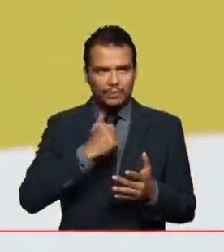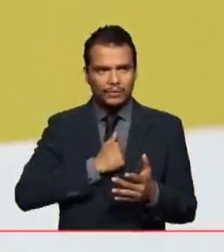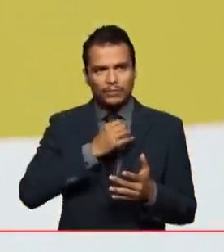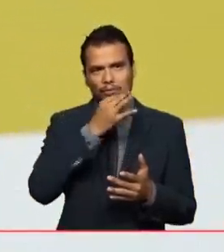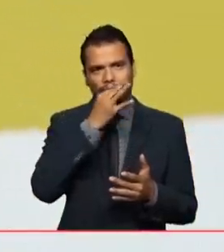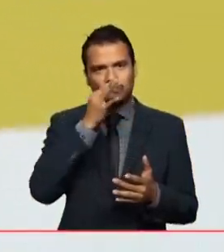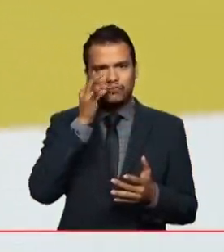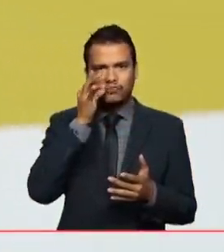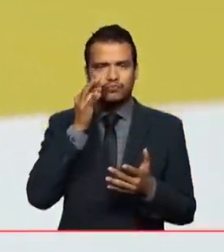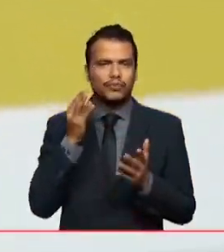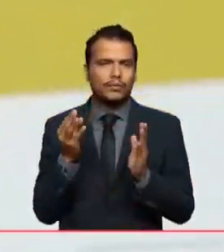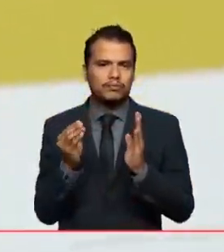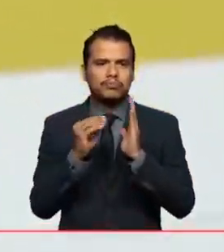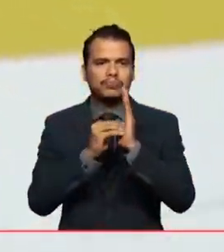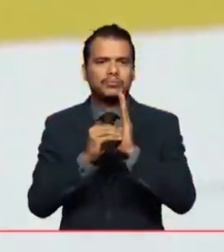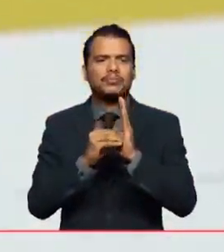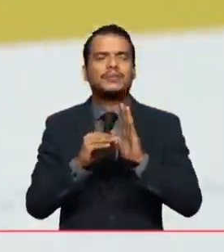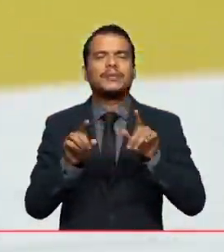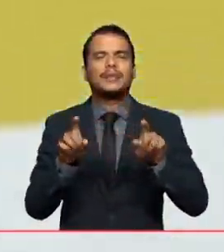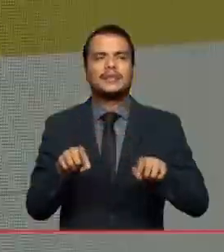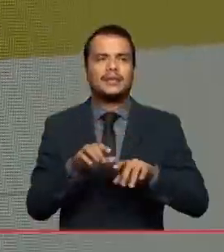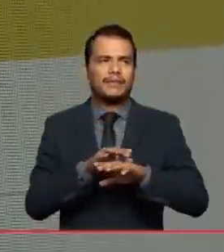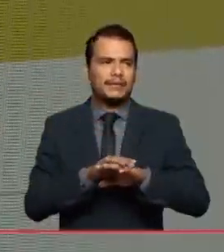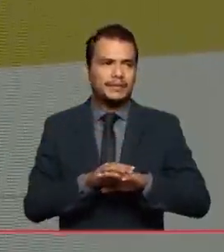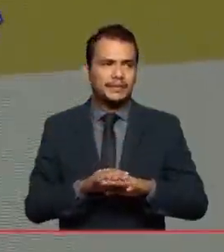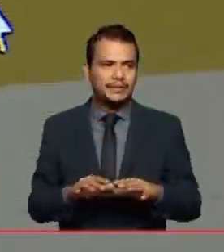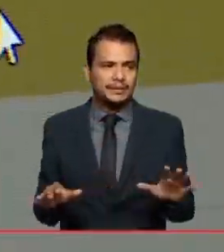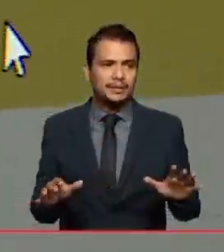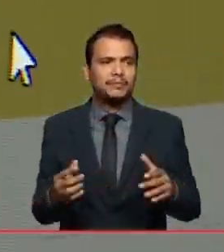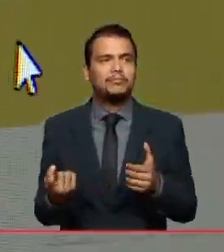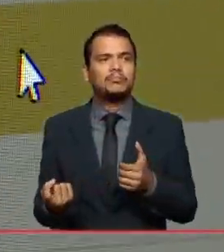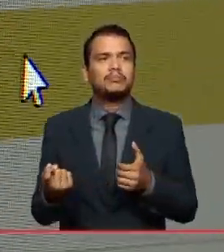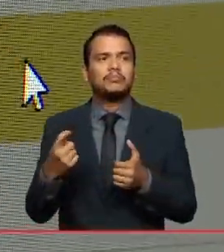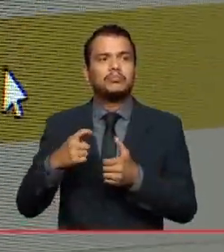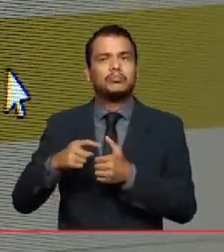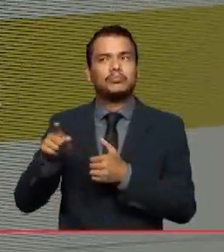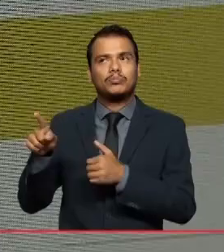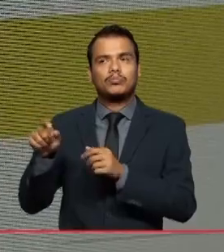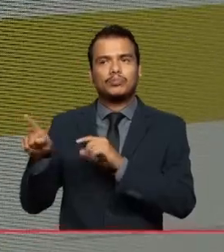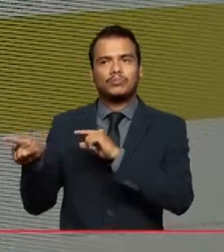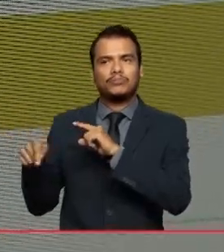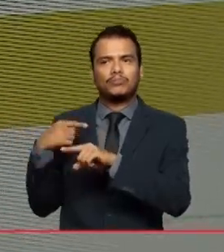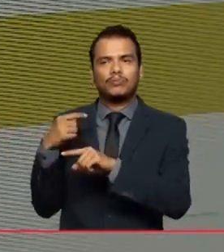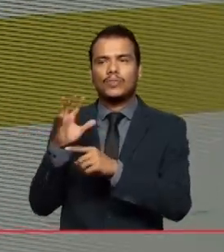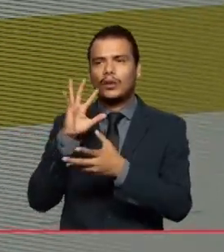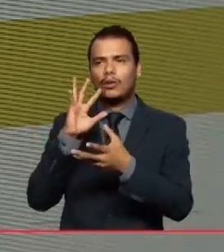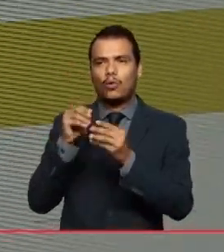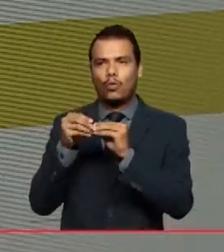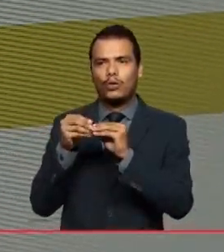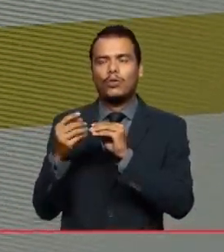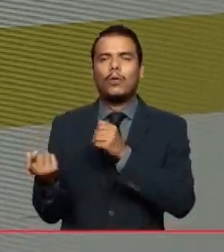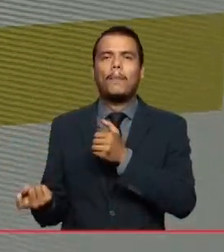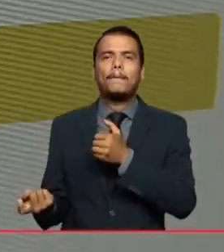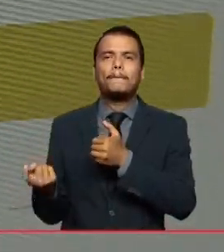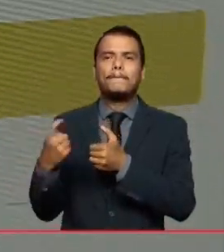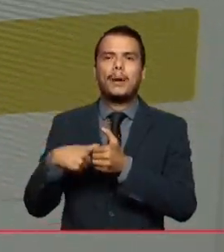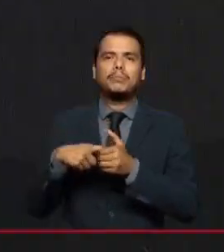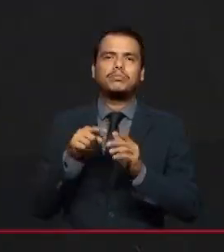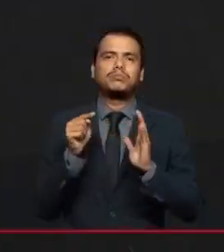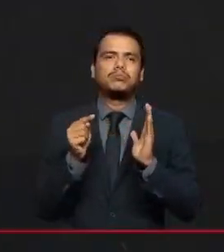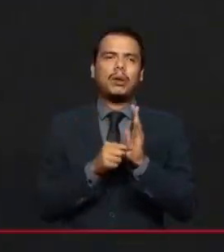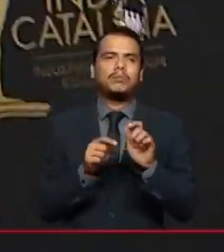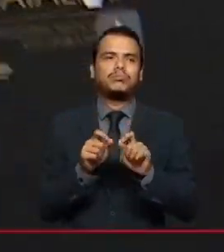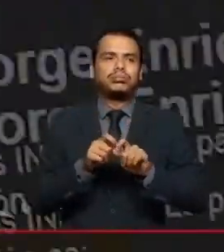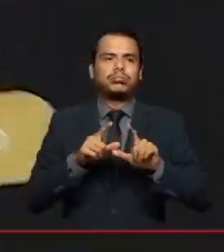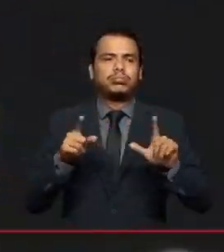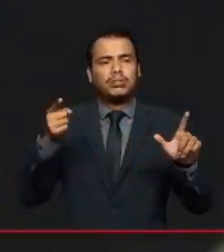reconfirmar digitándola de nuevo. A continuación, revise su correo, donde le llegará un código para verificar su cuenta. Haga clic en Validar